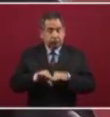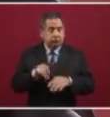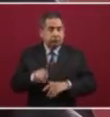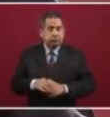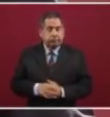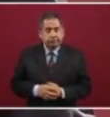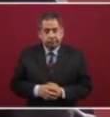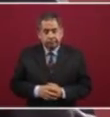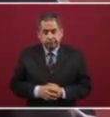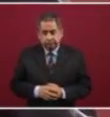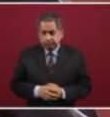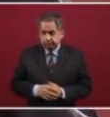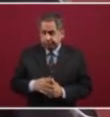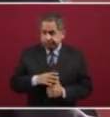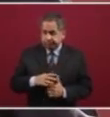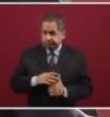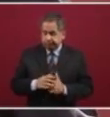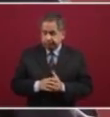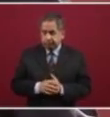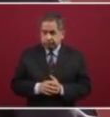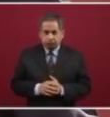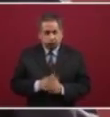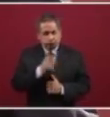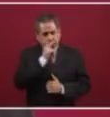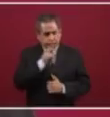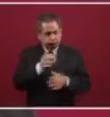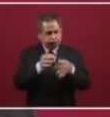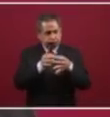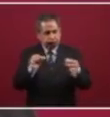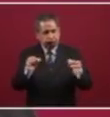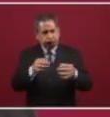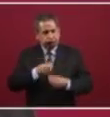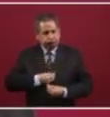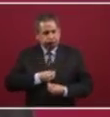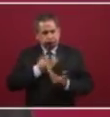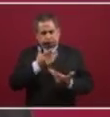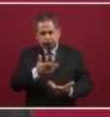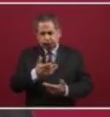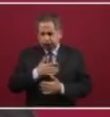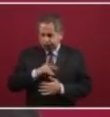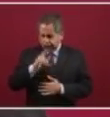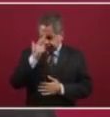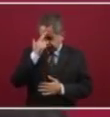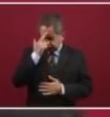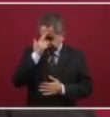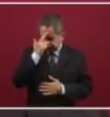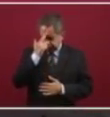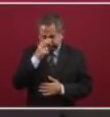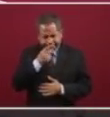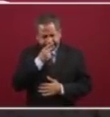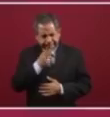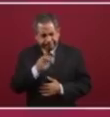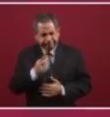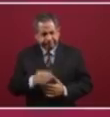hasta un verso, si mal no recuerdo, que dice